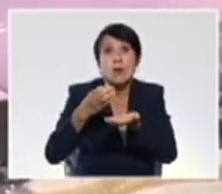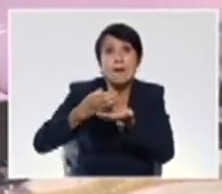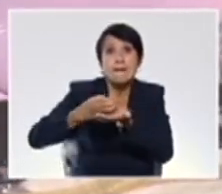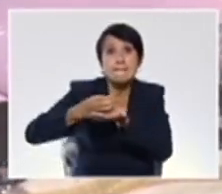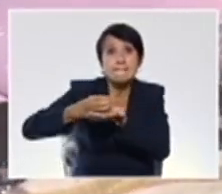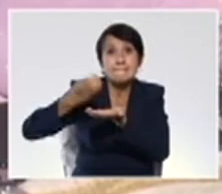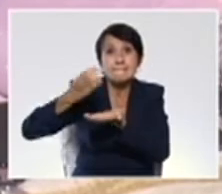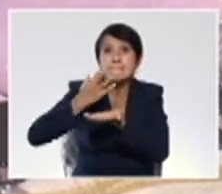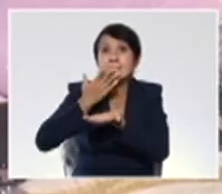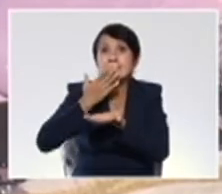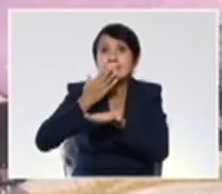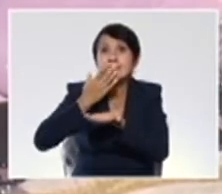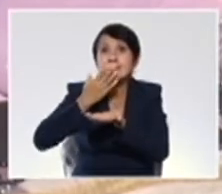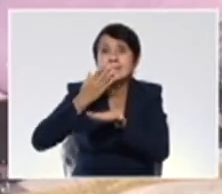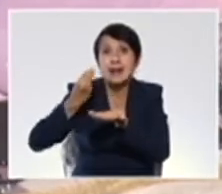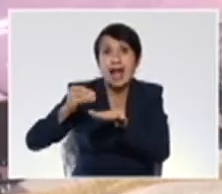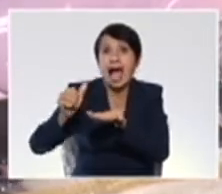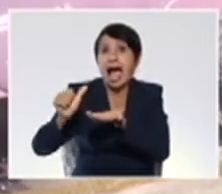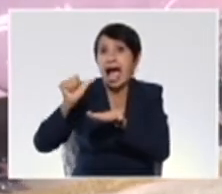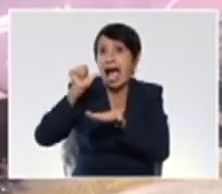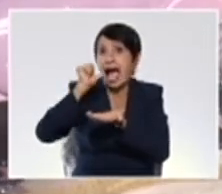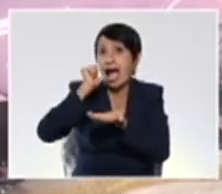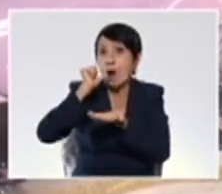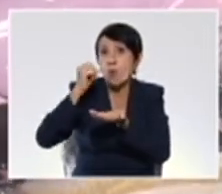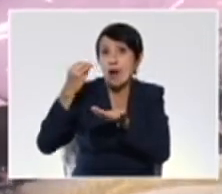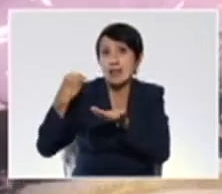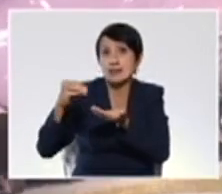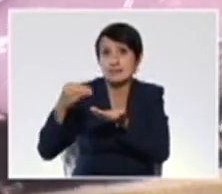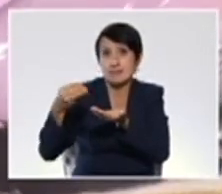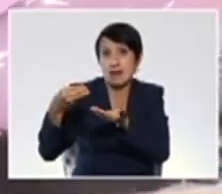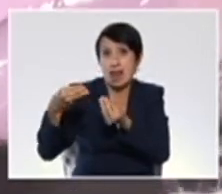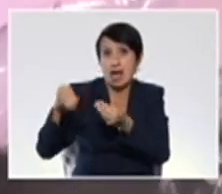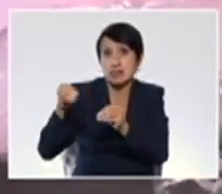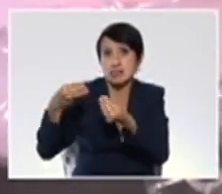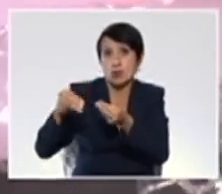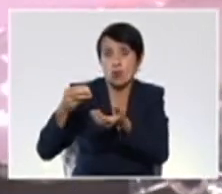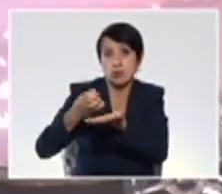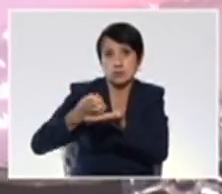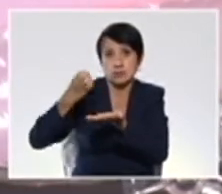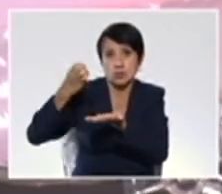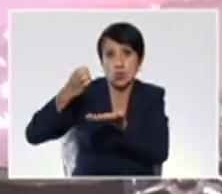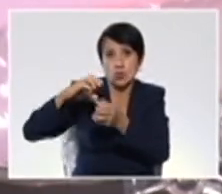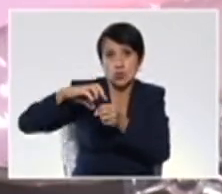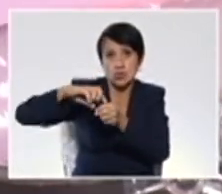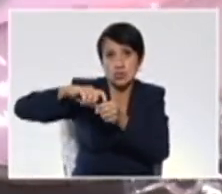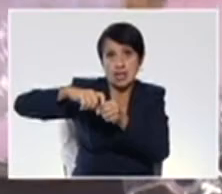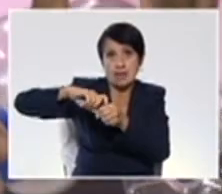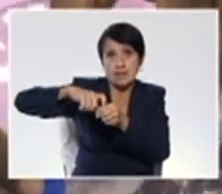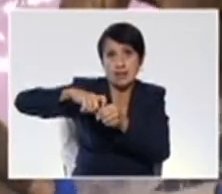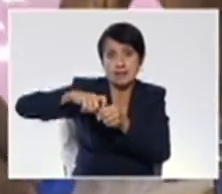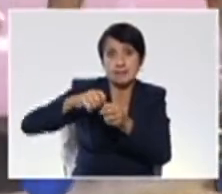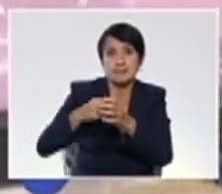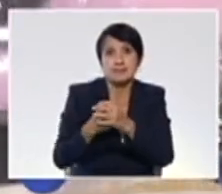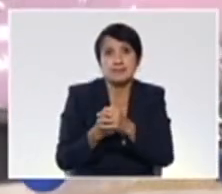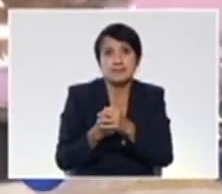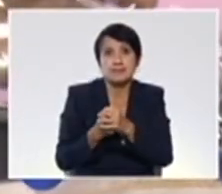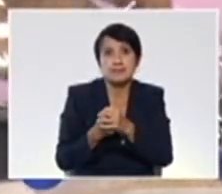un envase de agua mineral o un envase plástico que tiene su tapa,